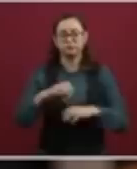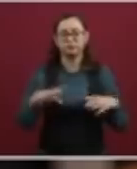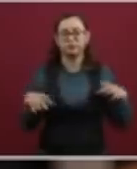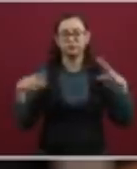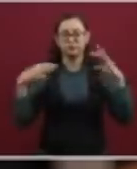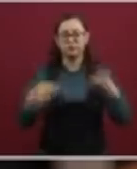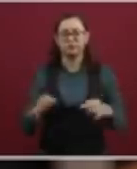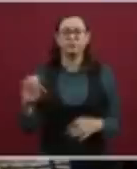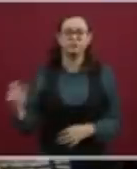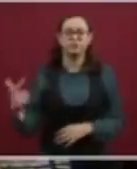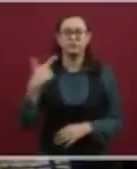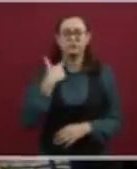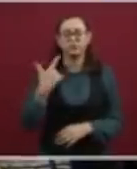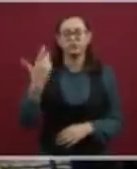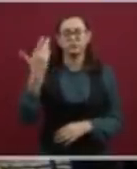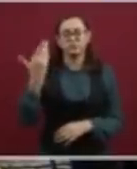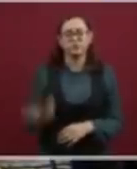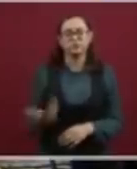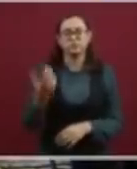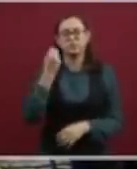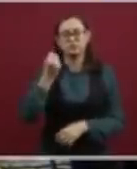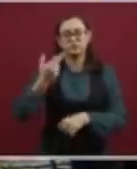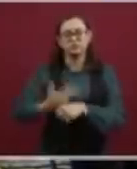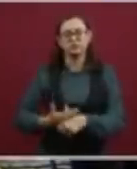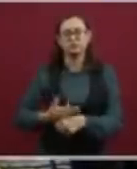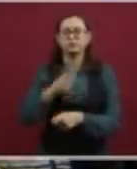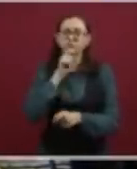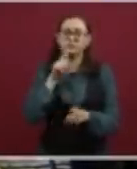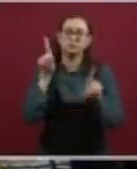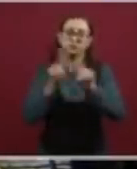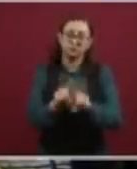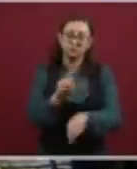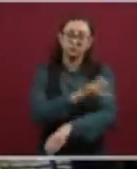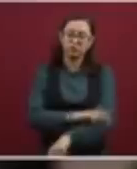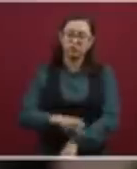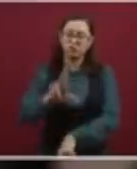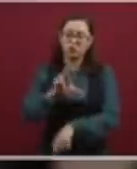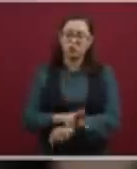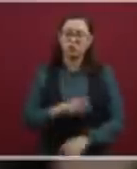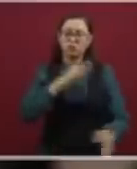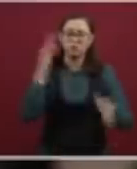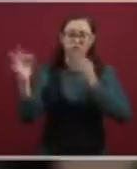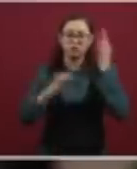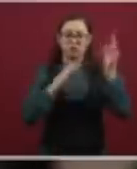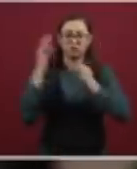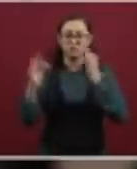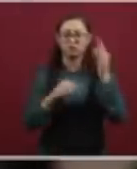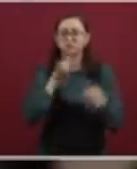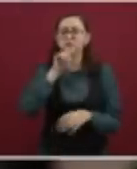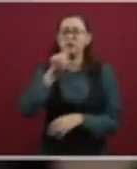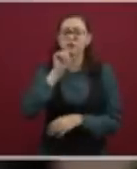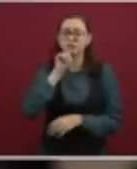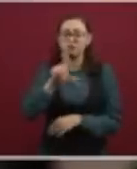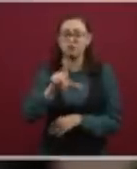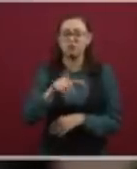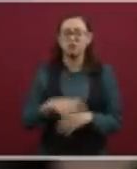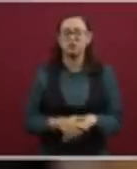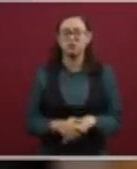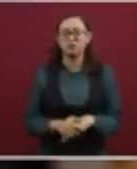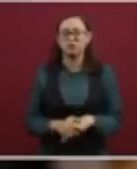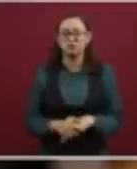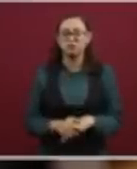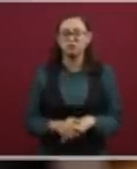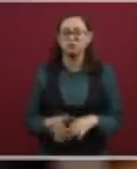fundada para el exsecretario particular, donde también aparece en su coordinador en la campaña la gubernatura de Jalisco, por ejemplo,